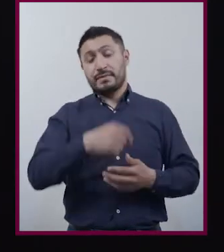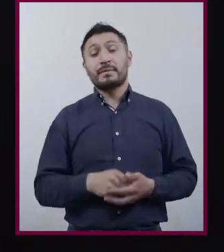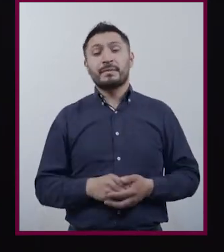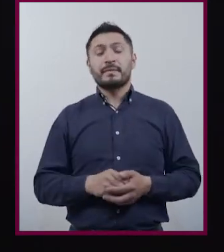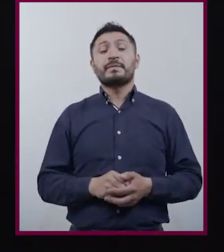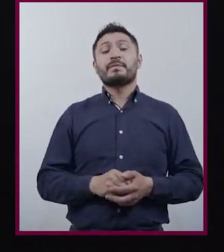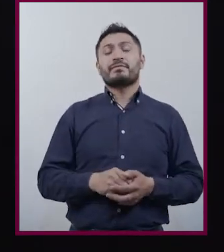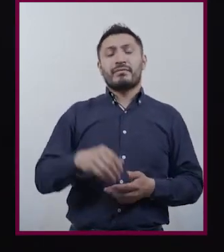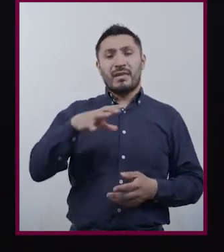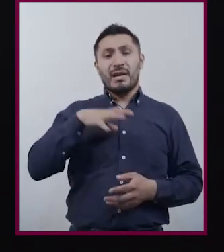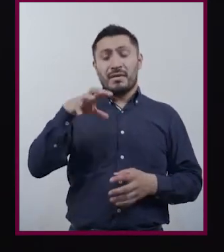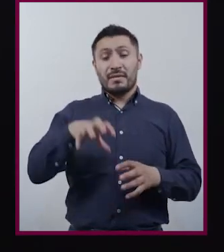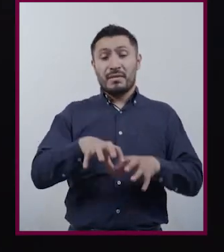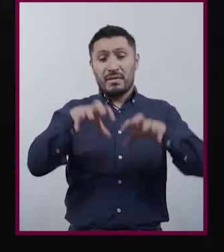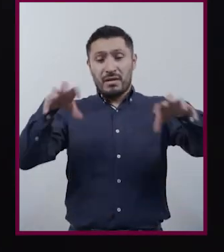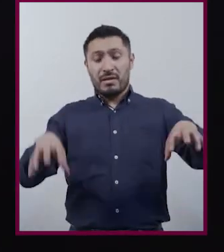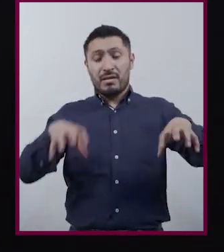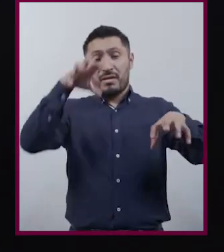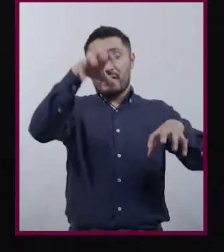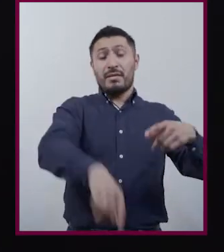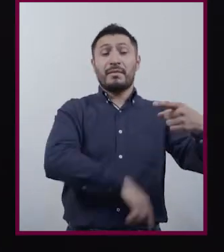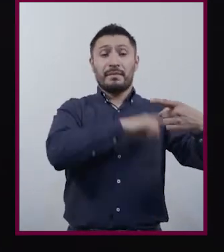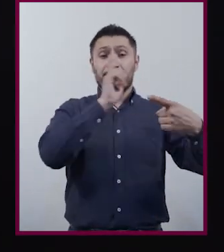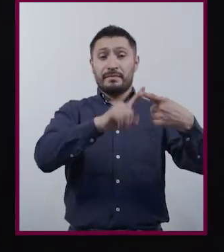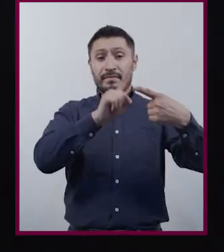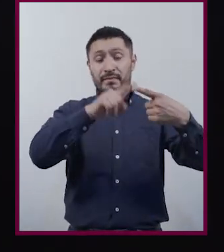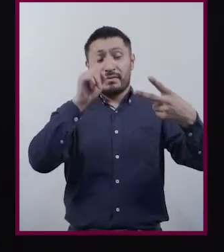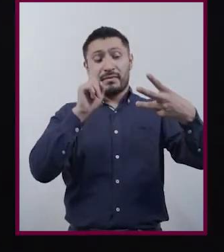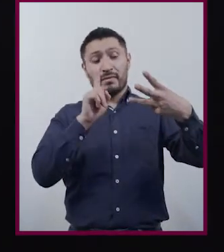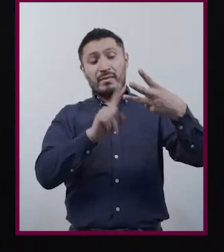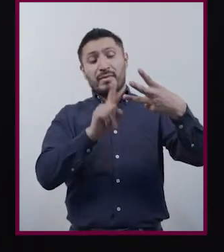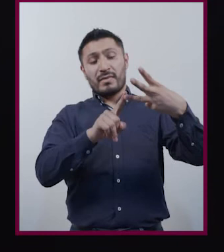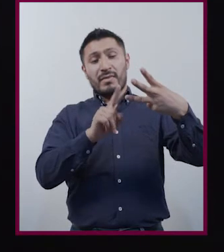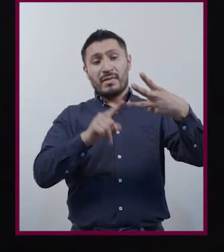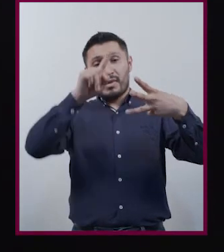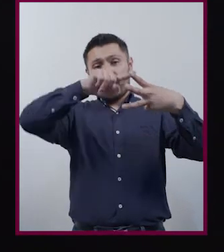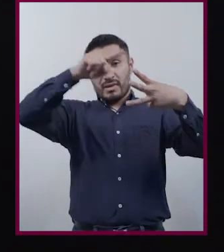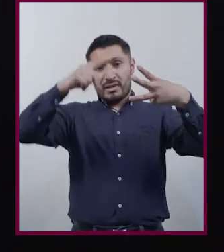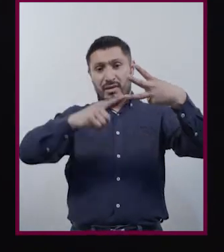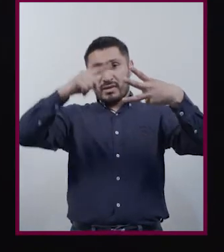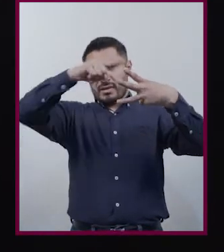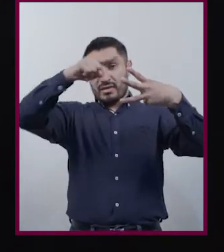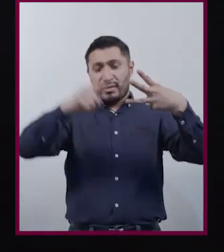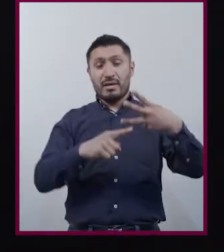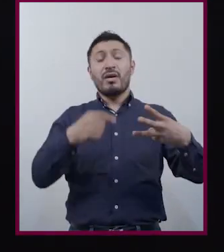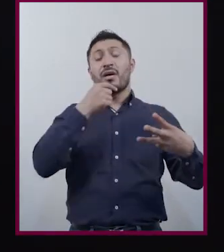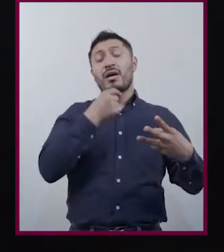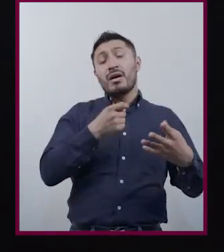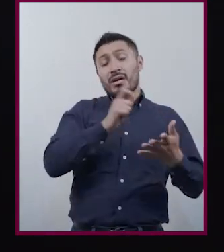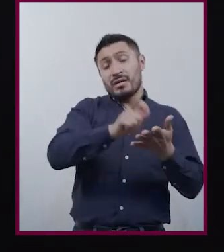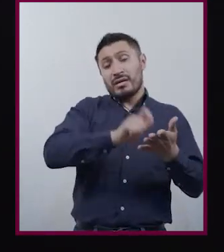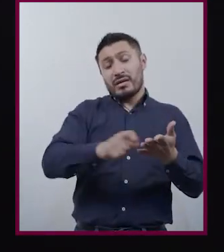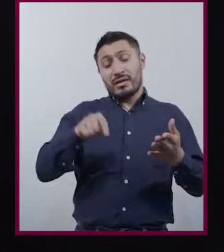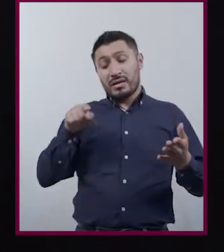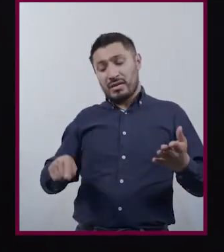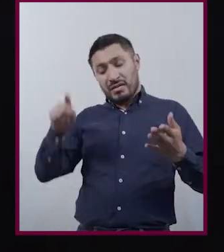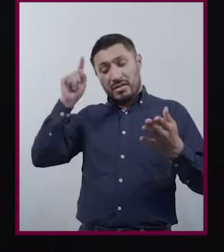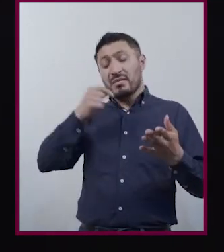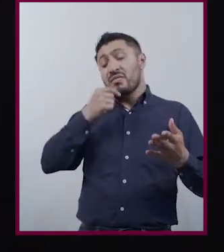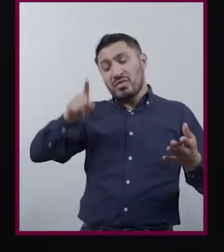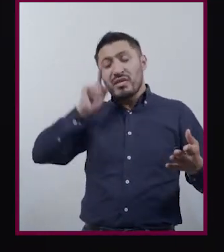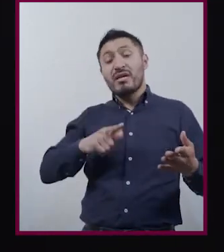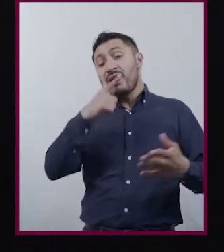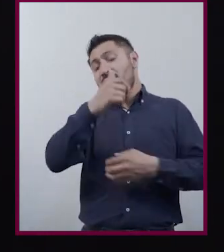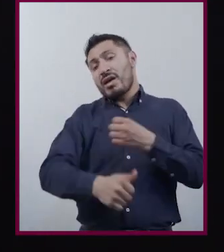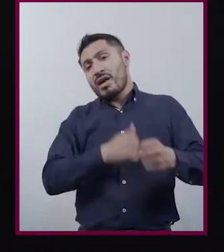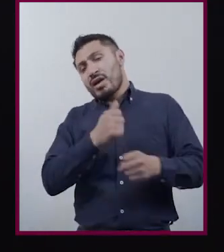Se encuentra dividida en 3 partes, la primera y la última escritas desde el punto de vista de una niña de 7 años. Se trata de